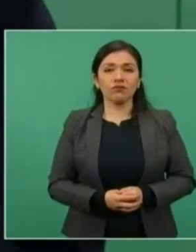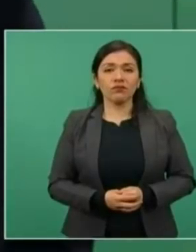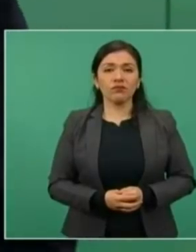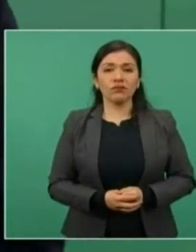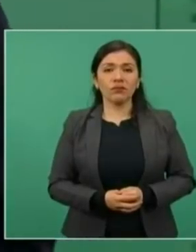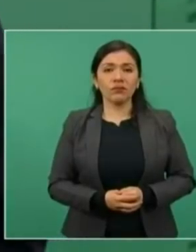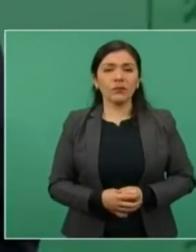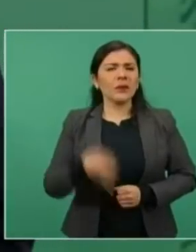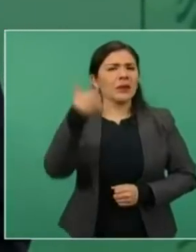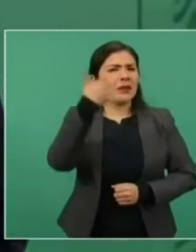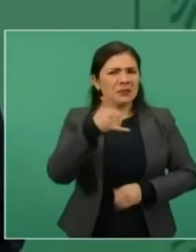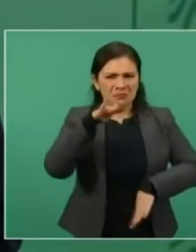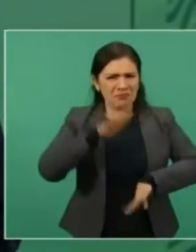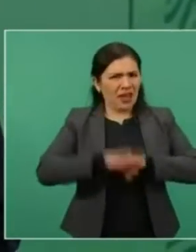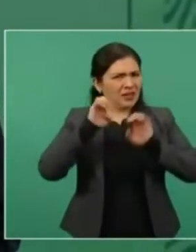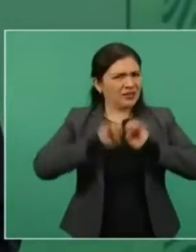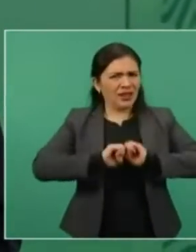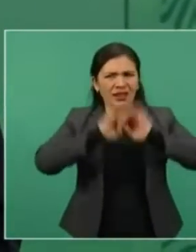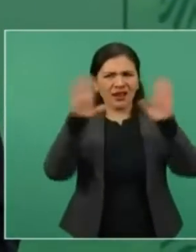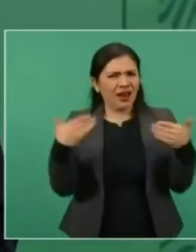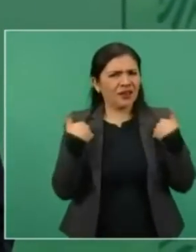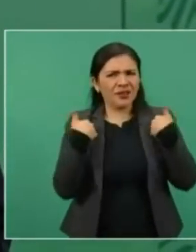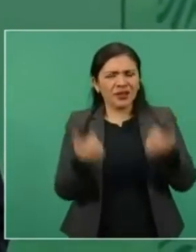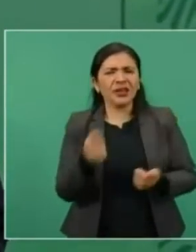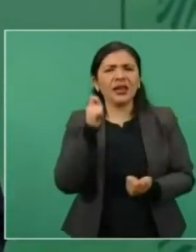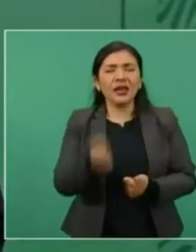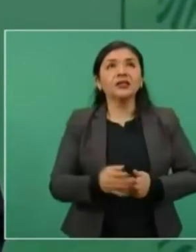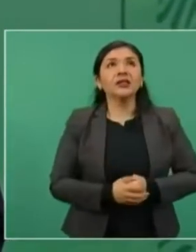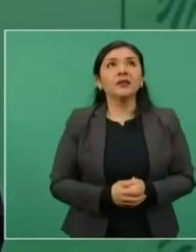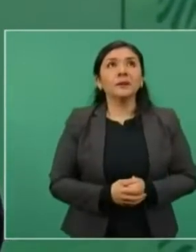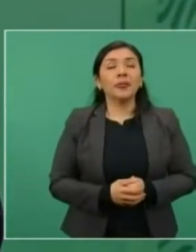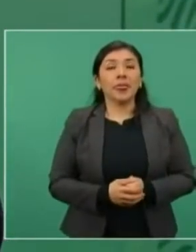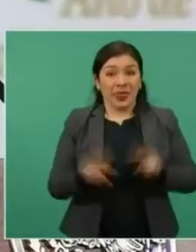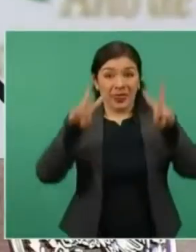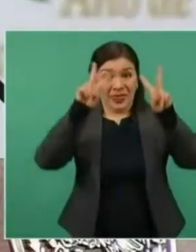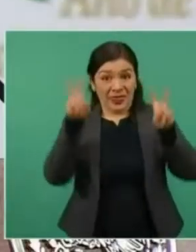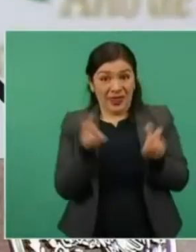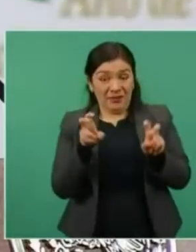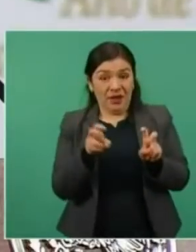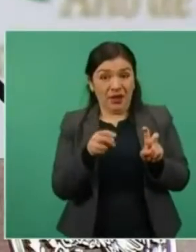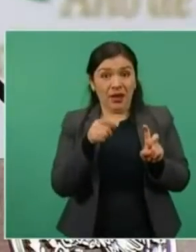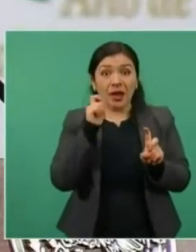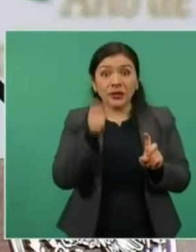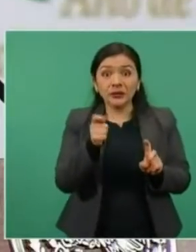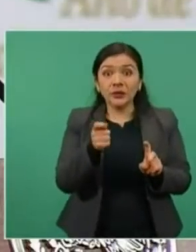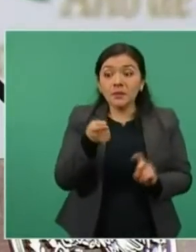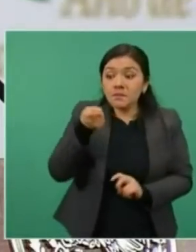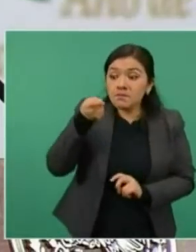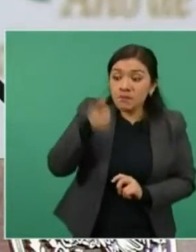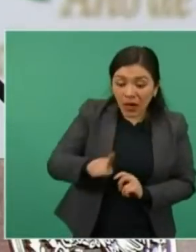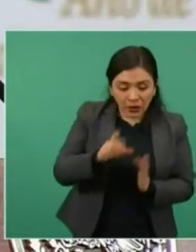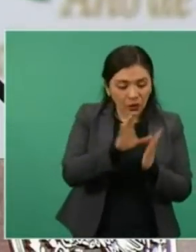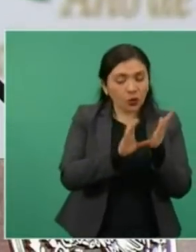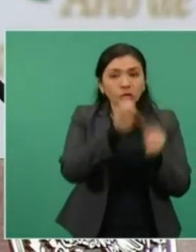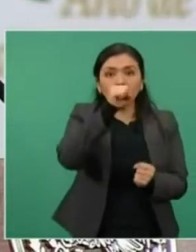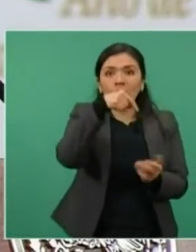claro en cuanto a que se trata de un mandato constitucional